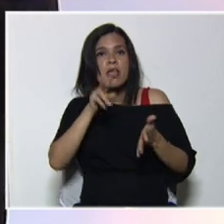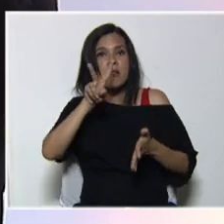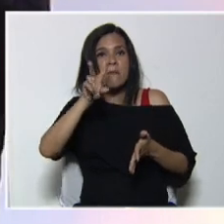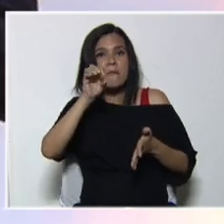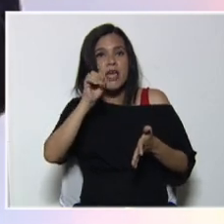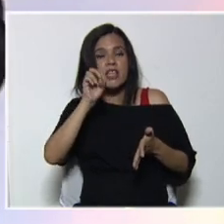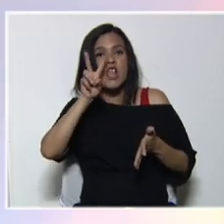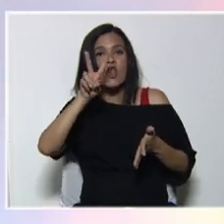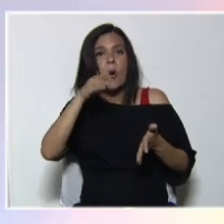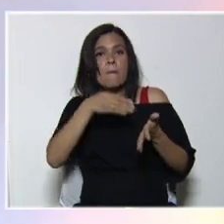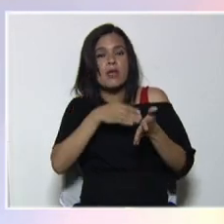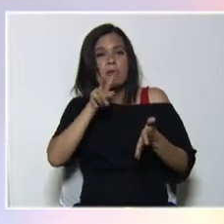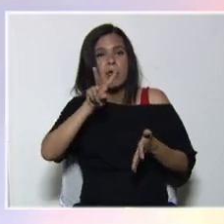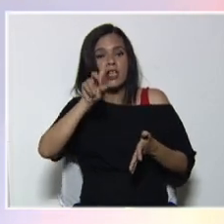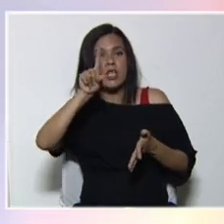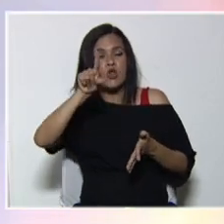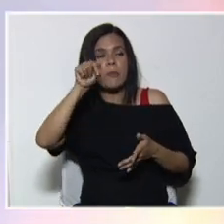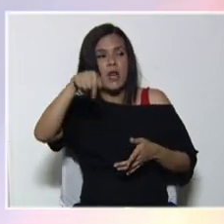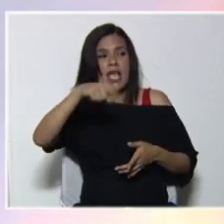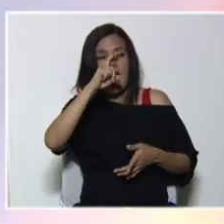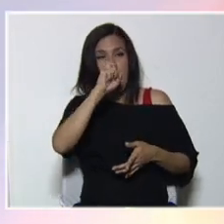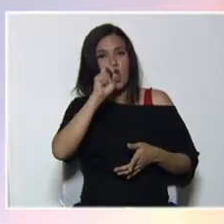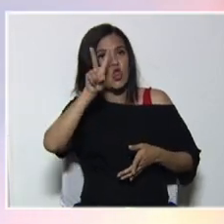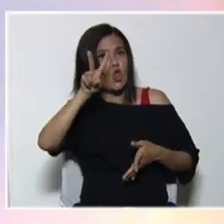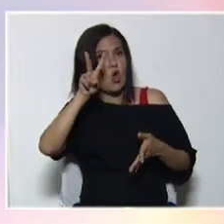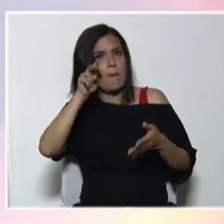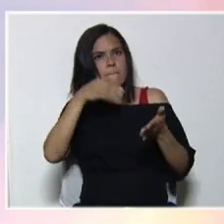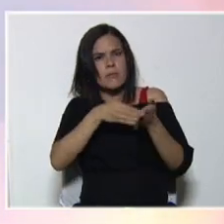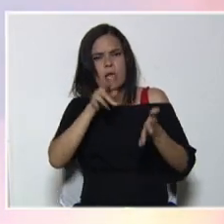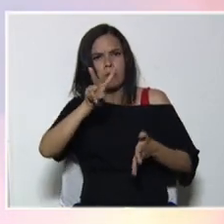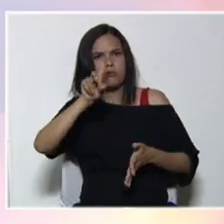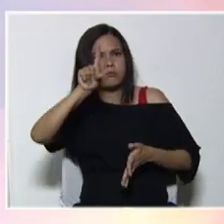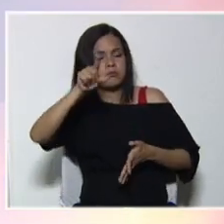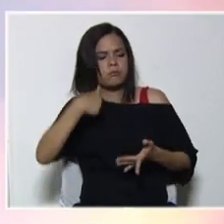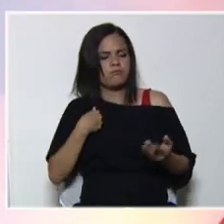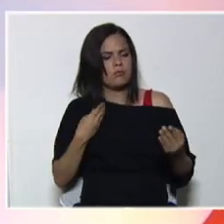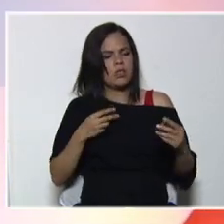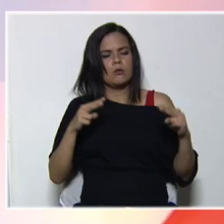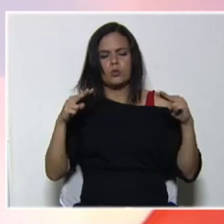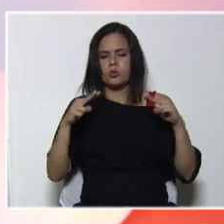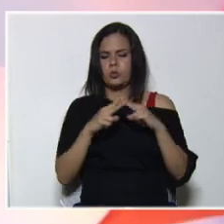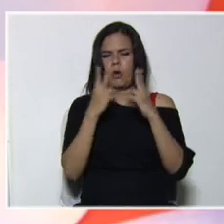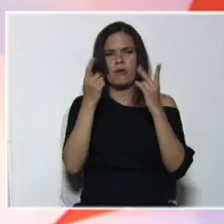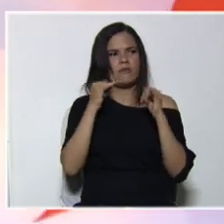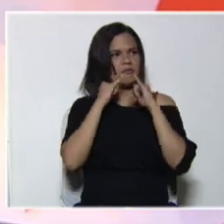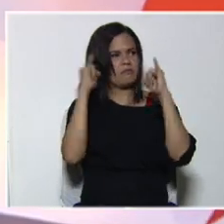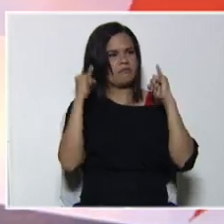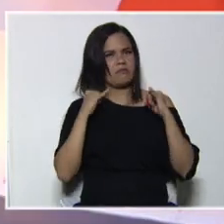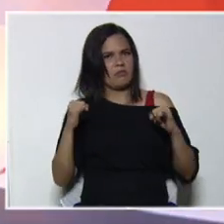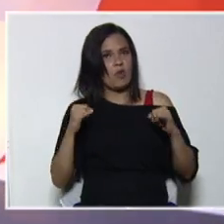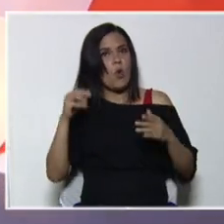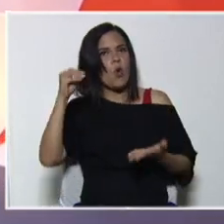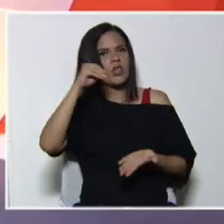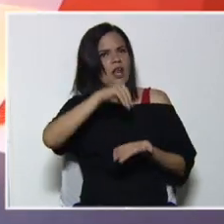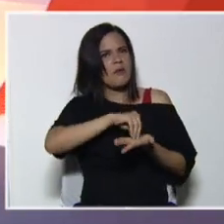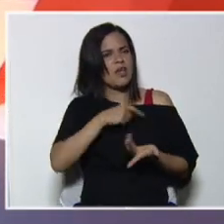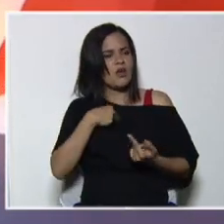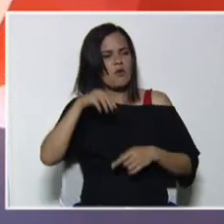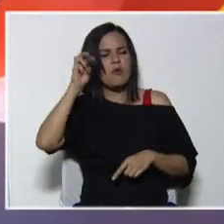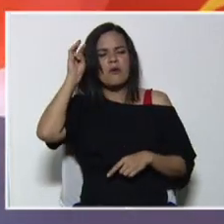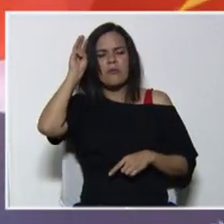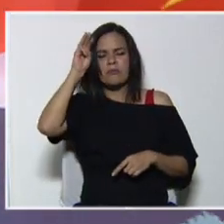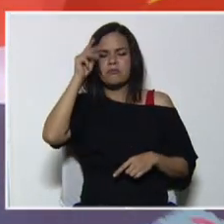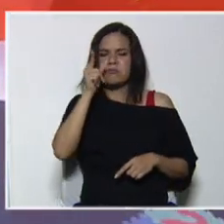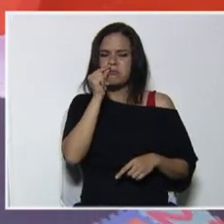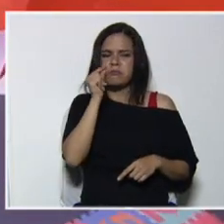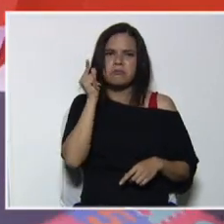en el año 2021, en el cual nos encontramos felices de encontrarnos nuevamente con los docentes, los padres, las madres,